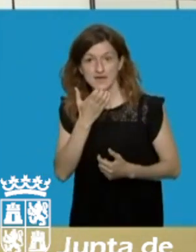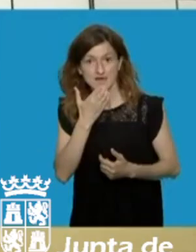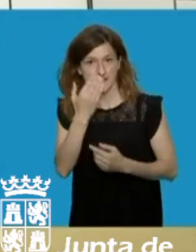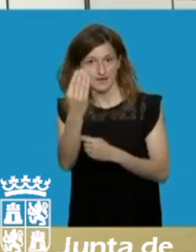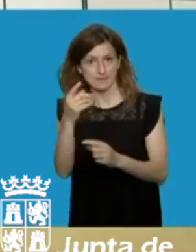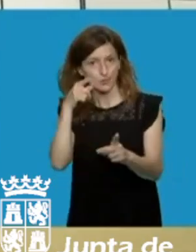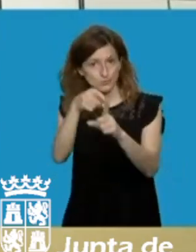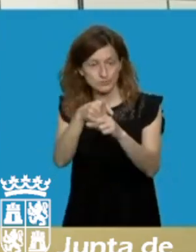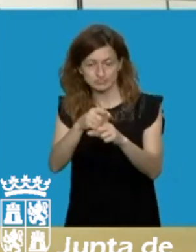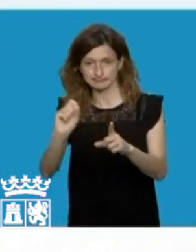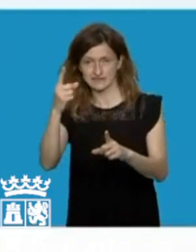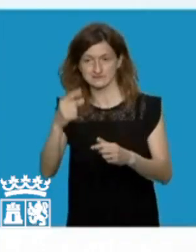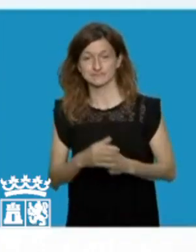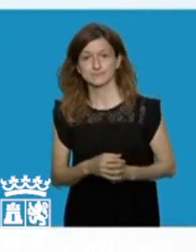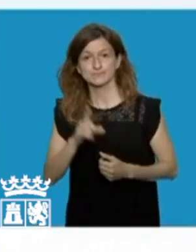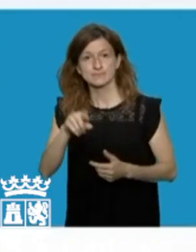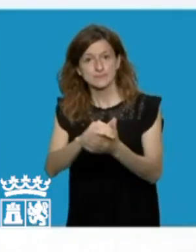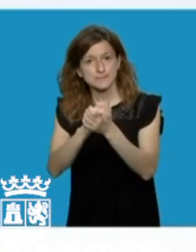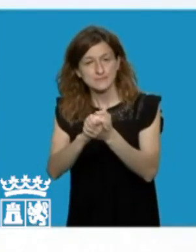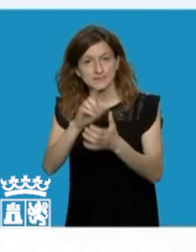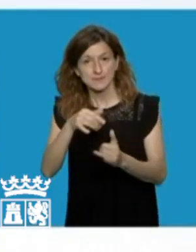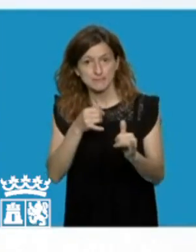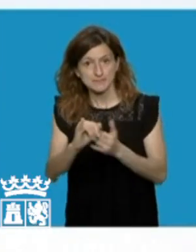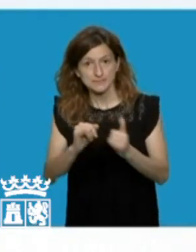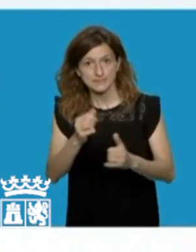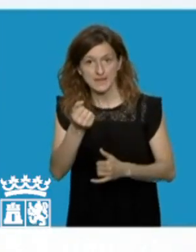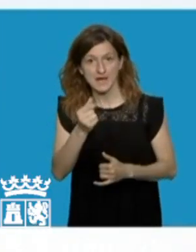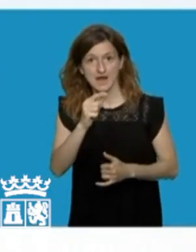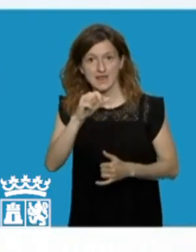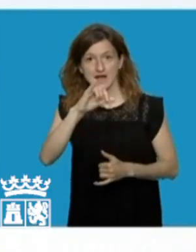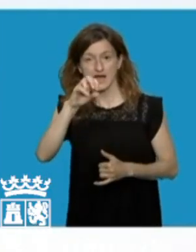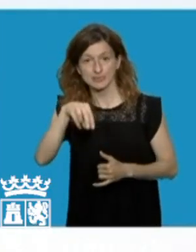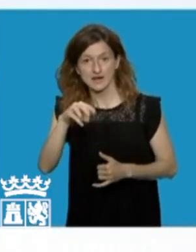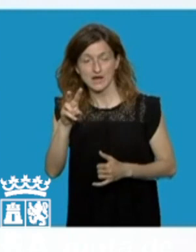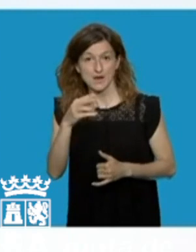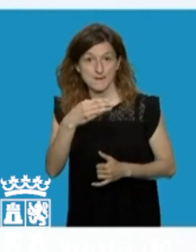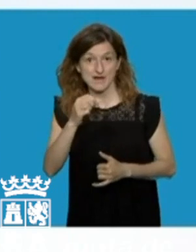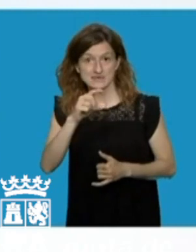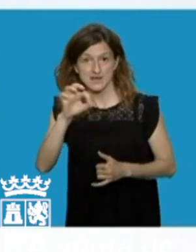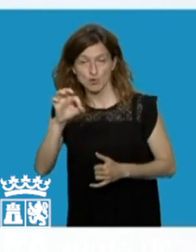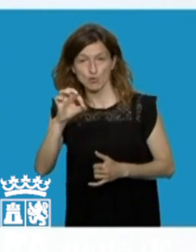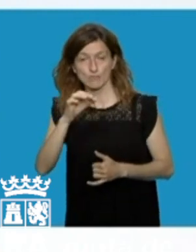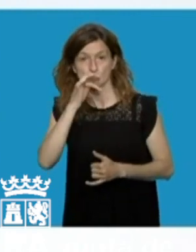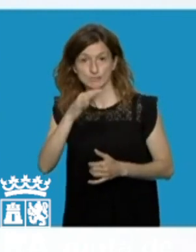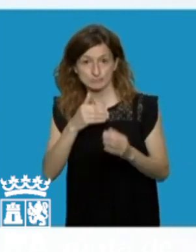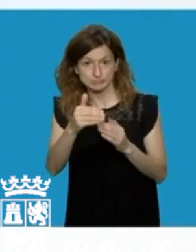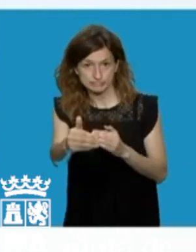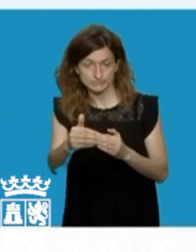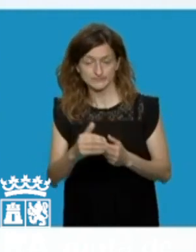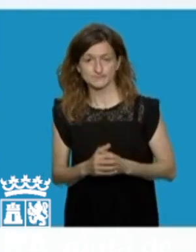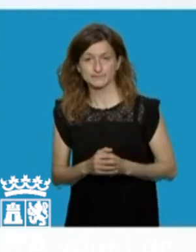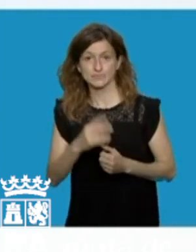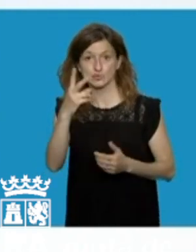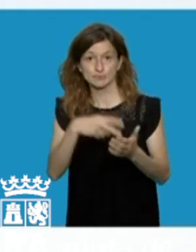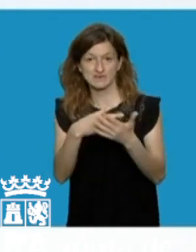León. Mi enhorabuena también para la patinadora Alejandra Vallejo, premio Mejor Deportista Promesa 2019.